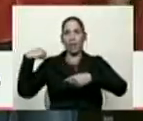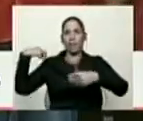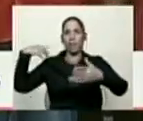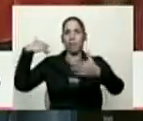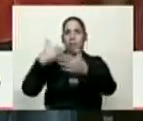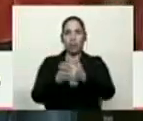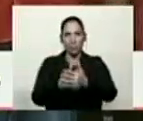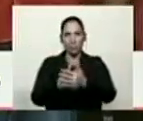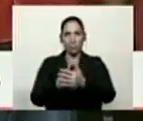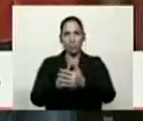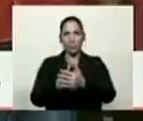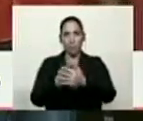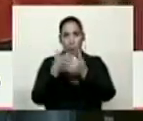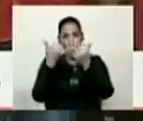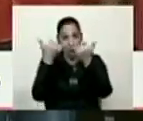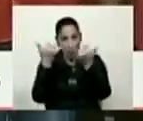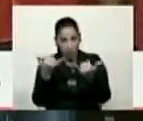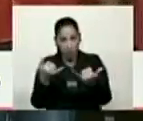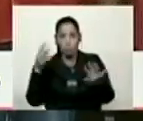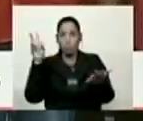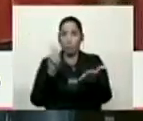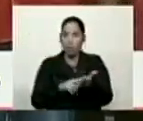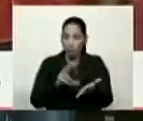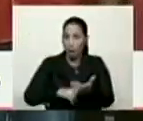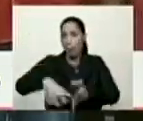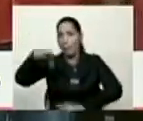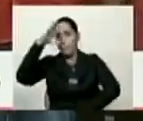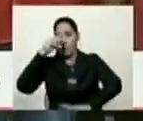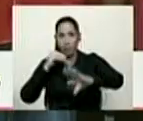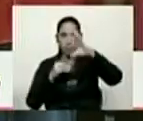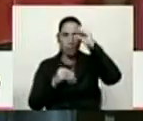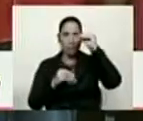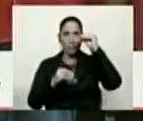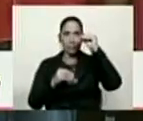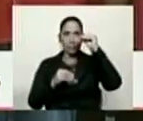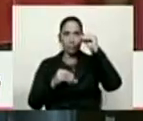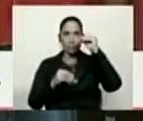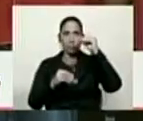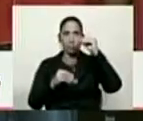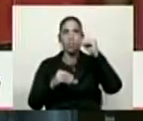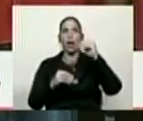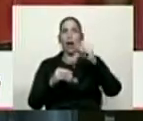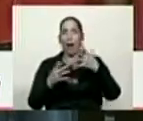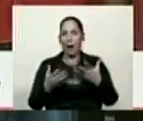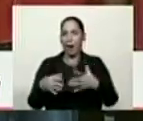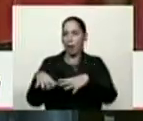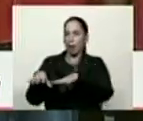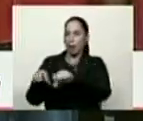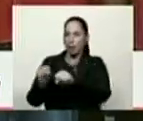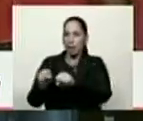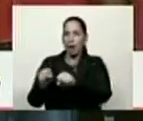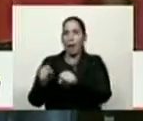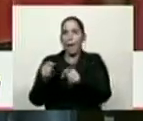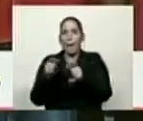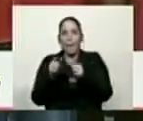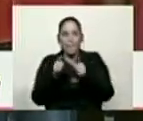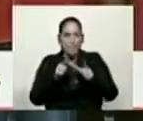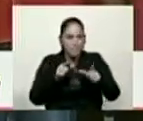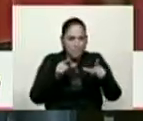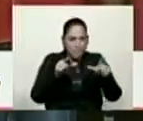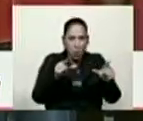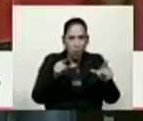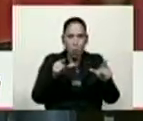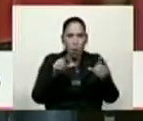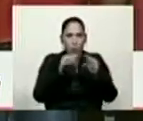Ya es hora, en verdad, que nosotros aprendamos a agarrar, así sea un pedacito de tierra en un porrón, a sembrar